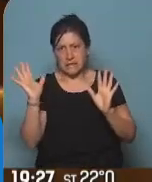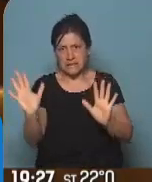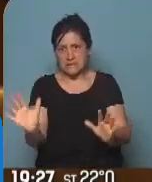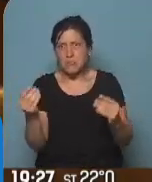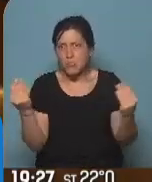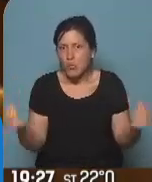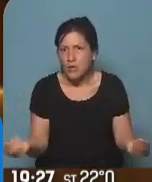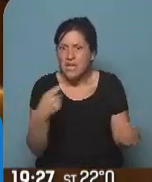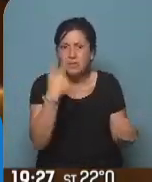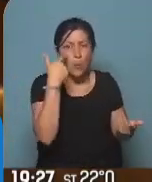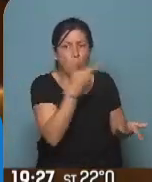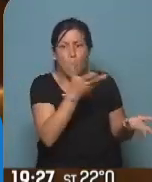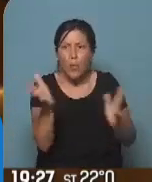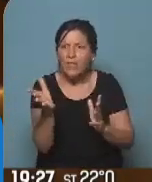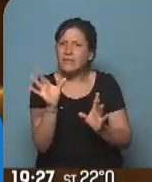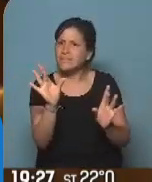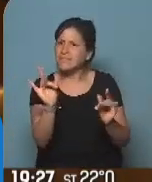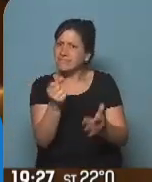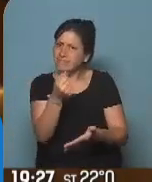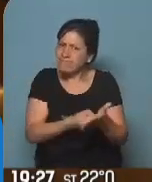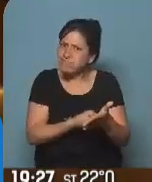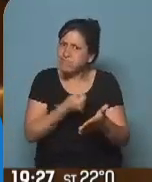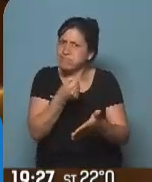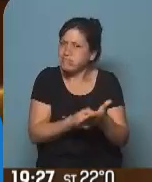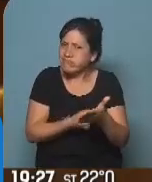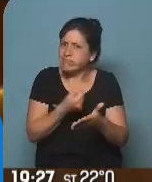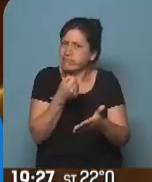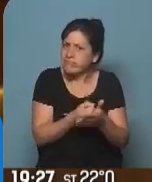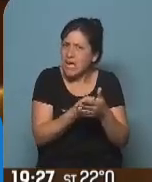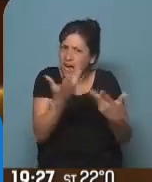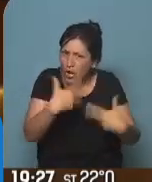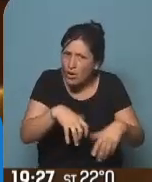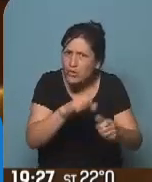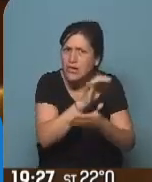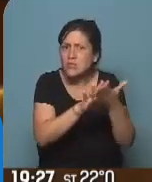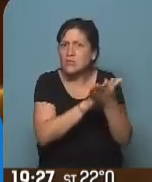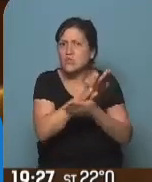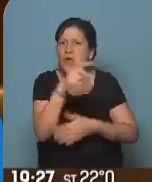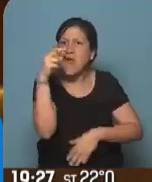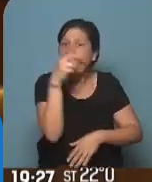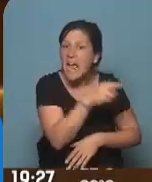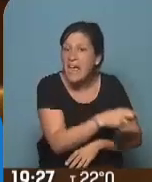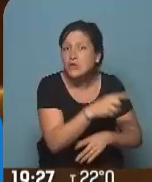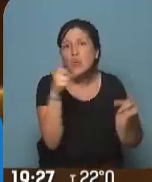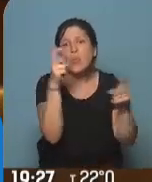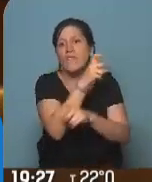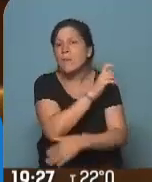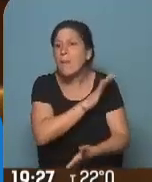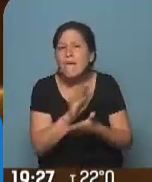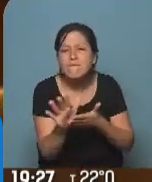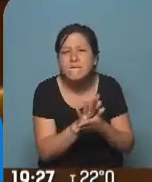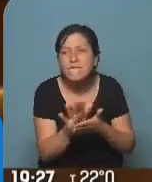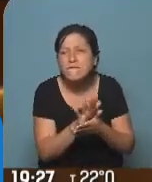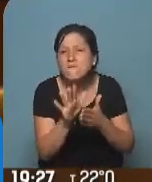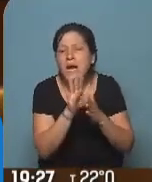evidentemente está mostrando la dificultad de encarar un problema que hace, yo diría, a las condiciones básicas para tener